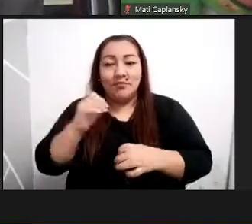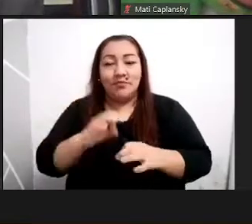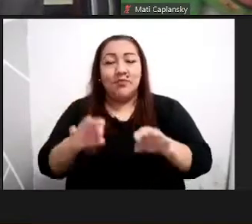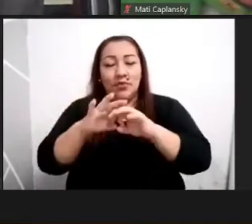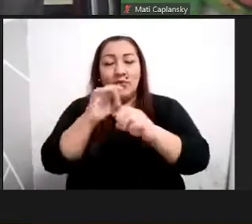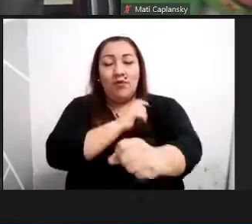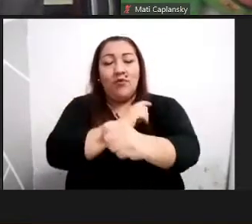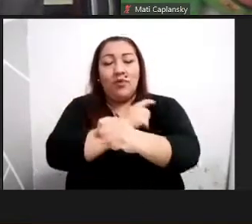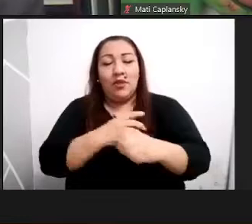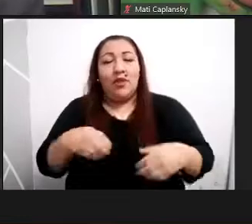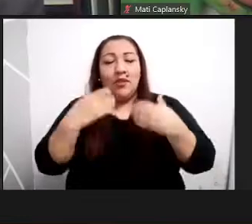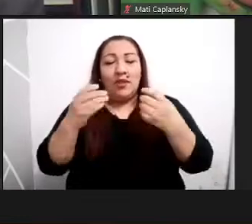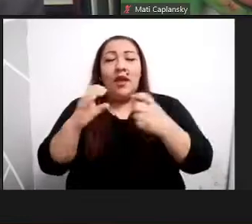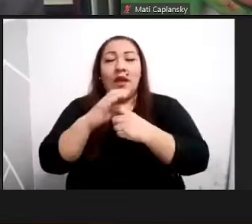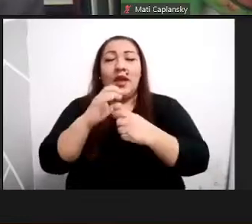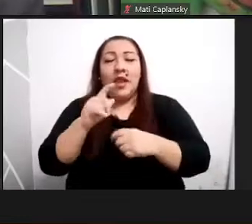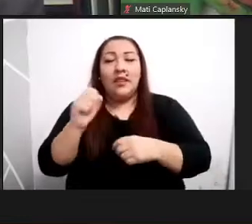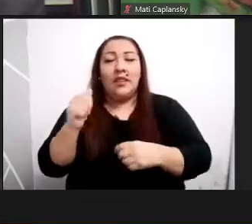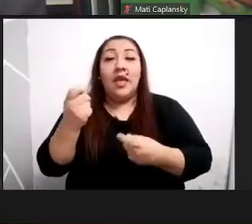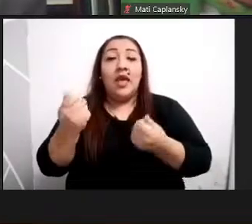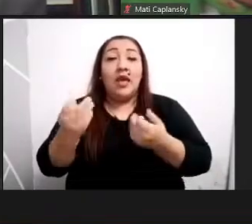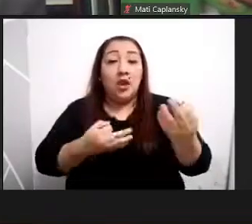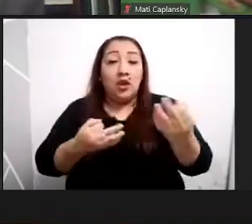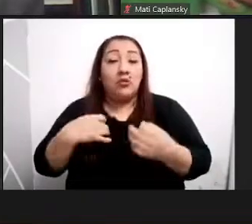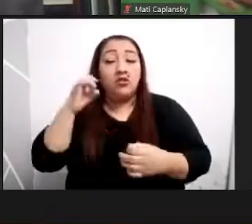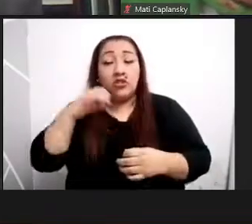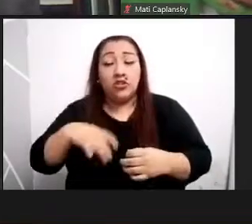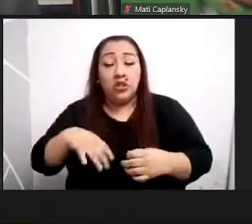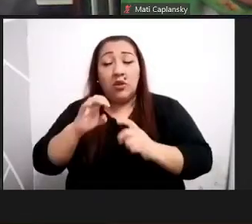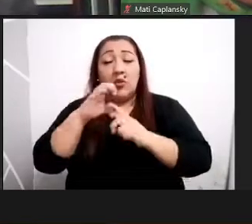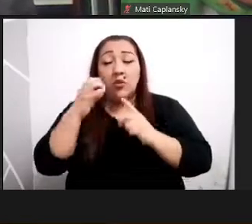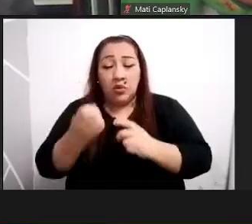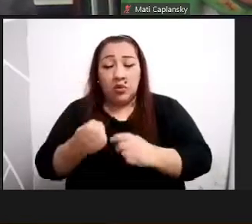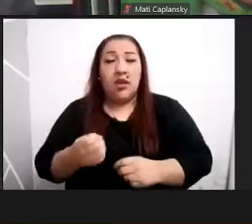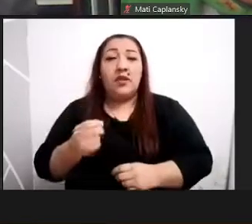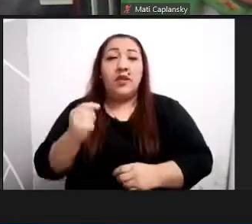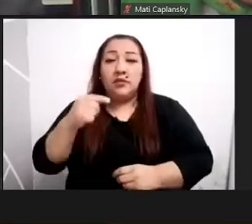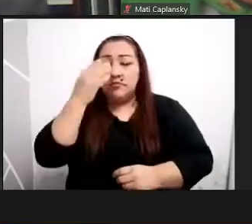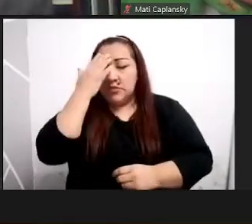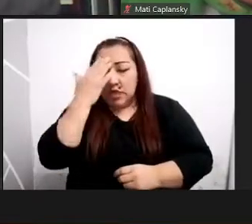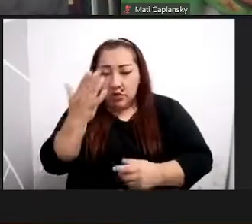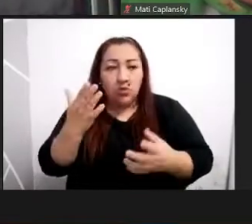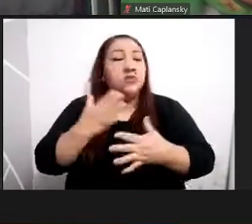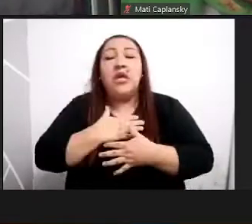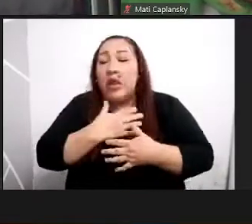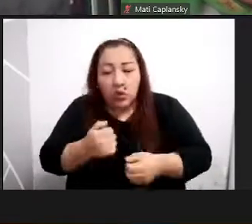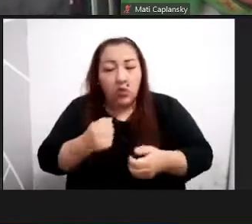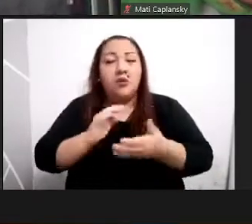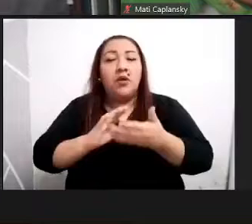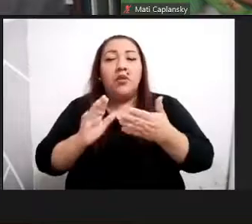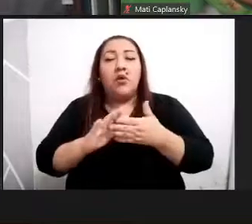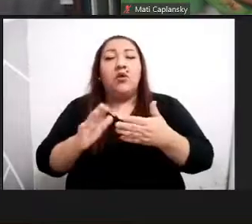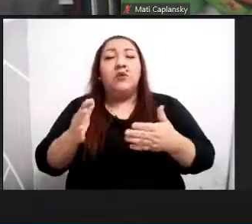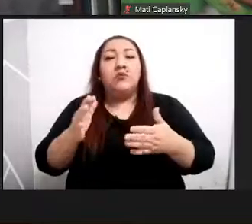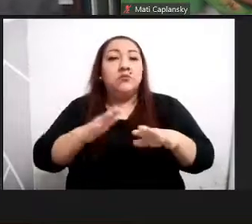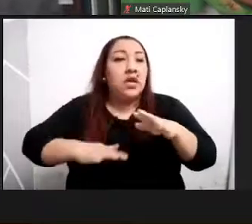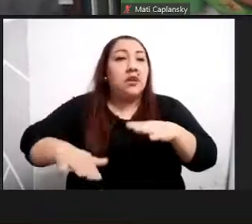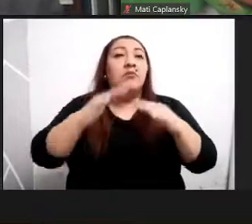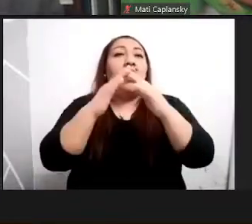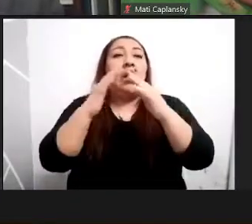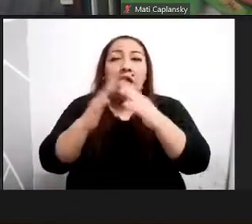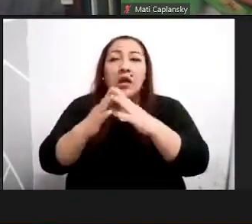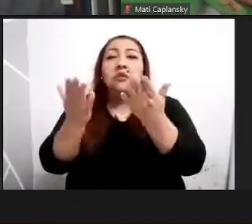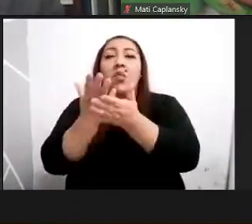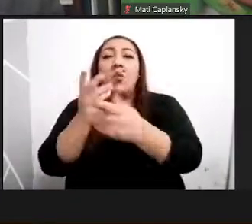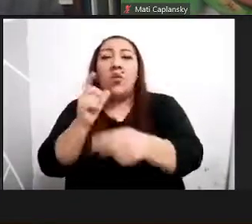de los derechos económicos y sociales y culturales, ¿no? El salud, el saneamiento, la educación,